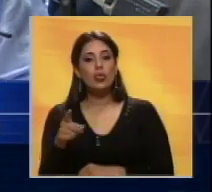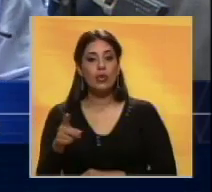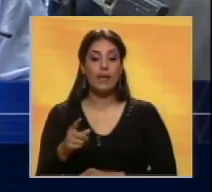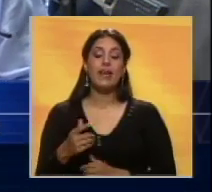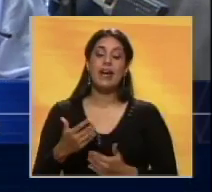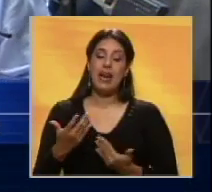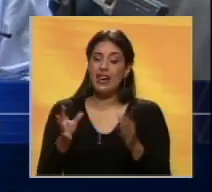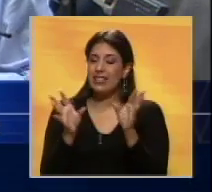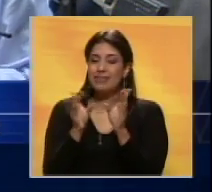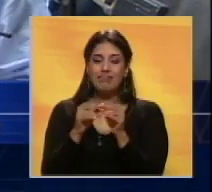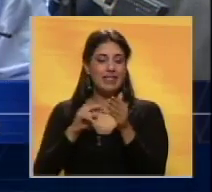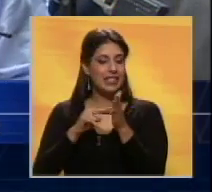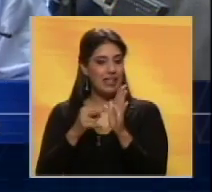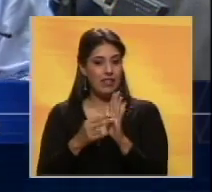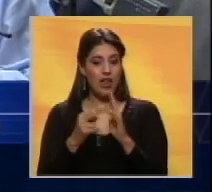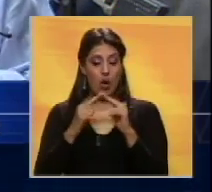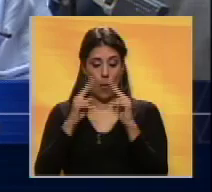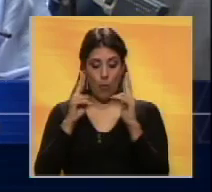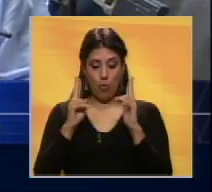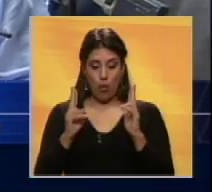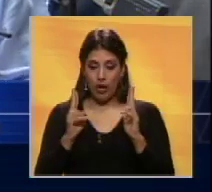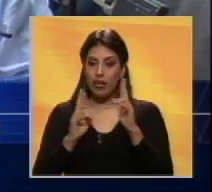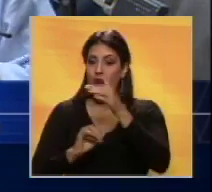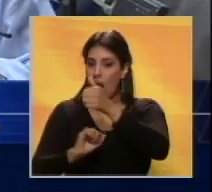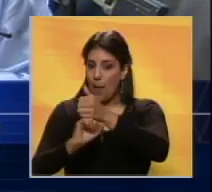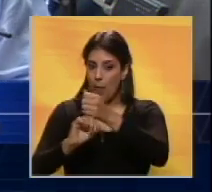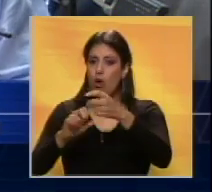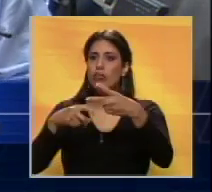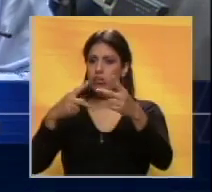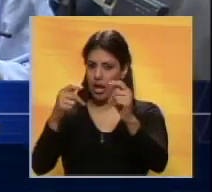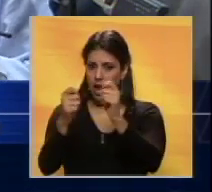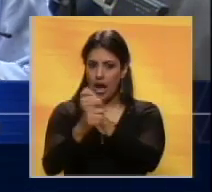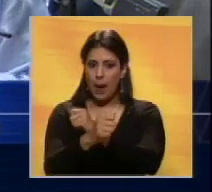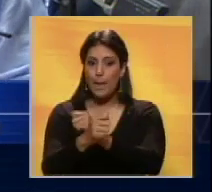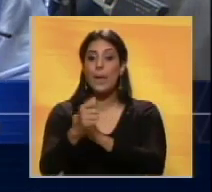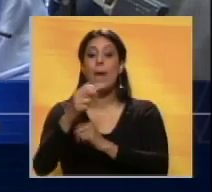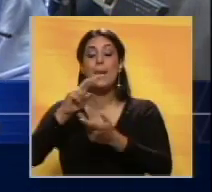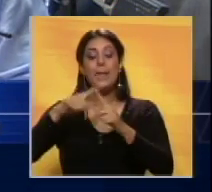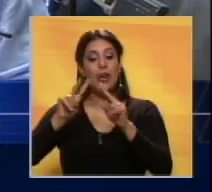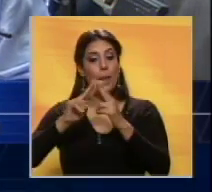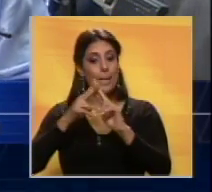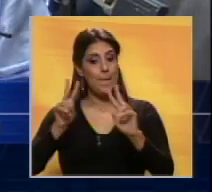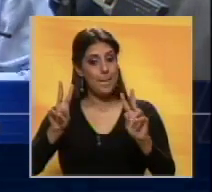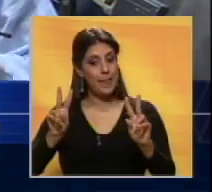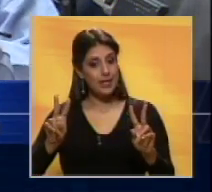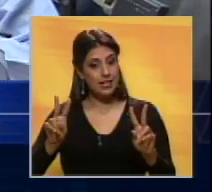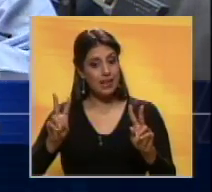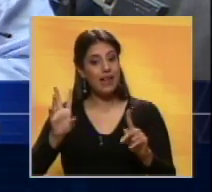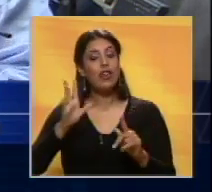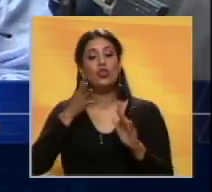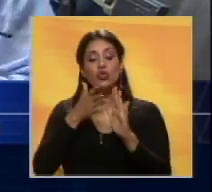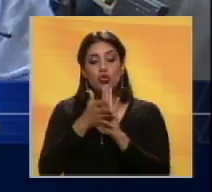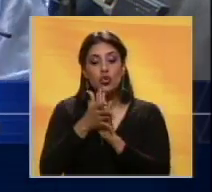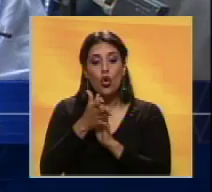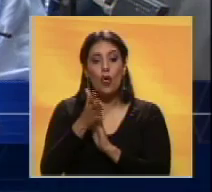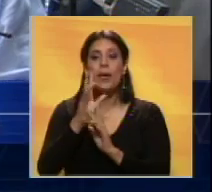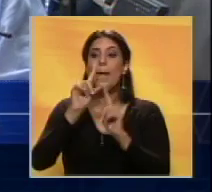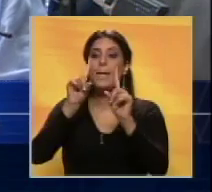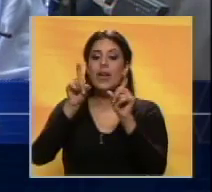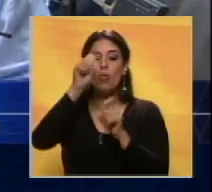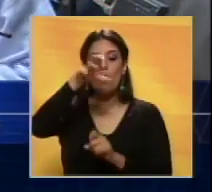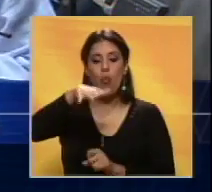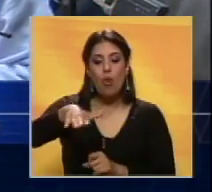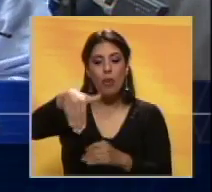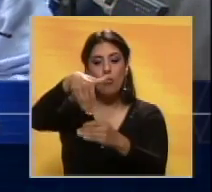En síntesis, Puente aboga por el cambio en paz a través de un